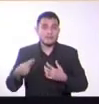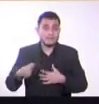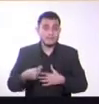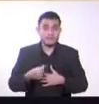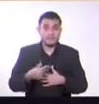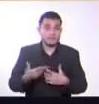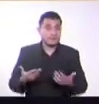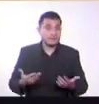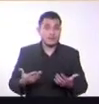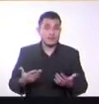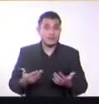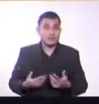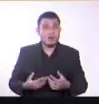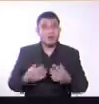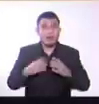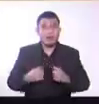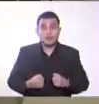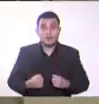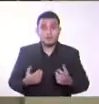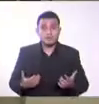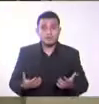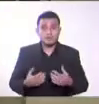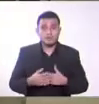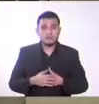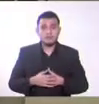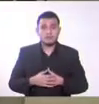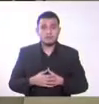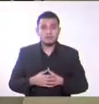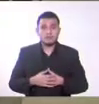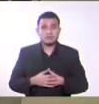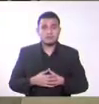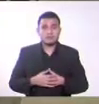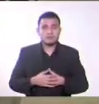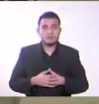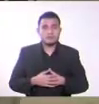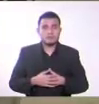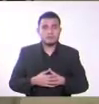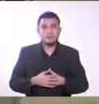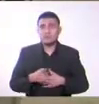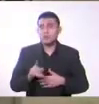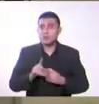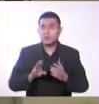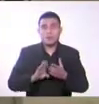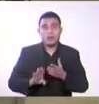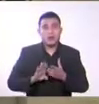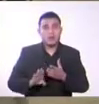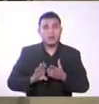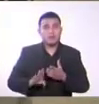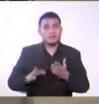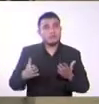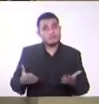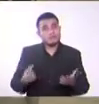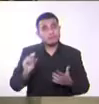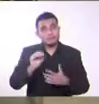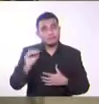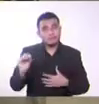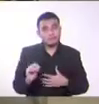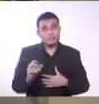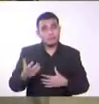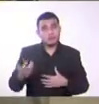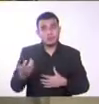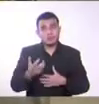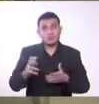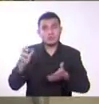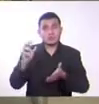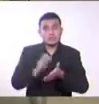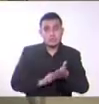arcas del Estado, deja de entrar a la infraestructura y por lo tanto, cuando no pagamos impuestos, estamos quitándole la